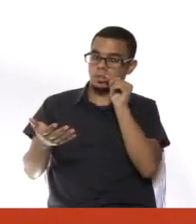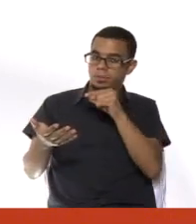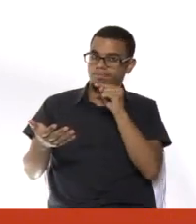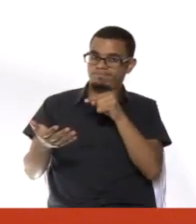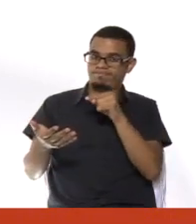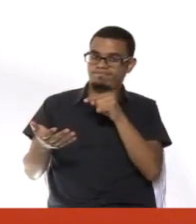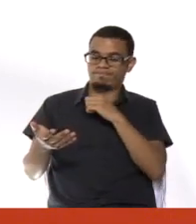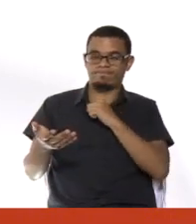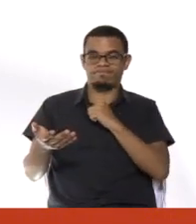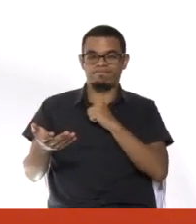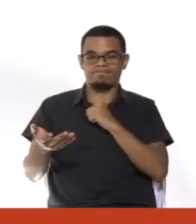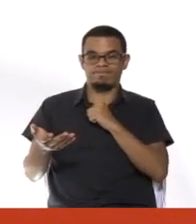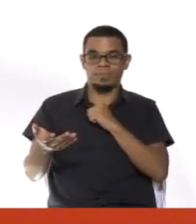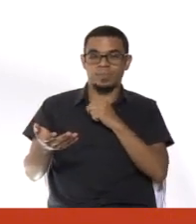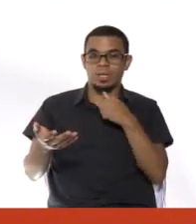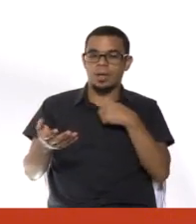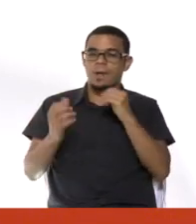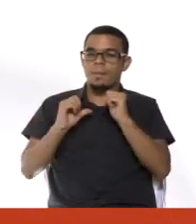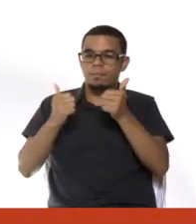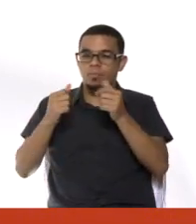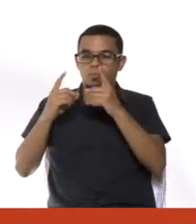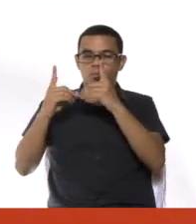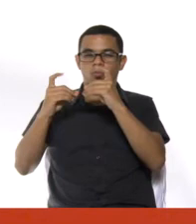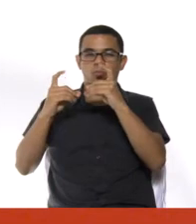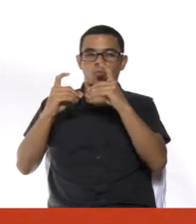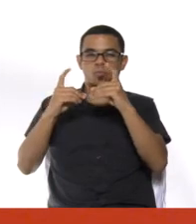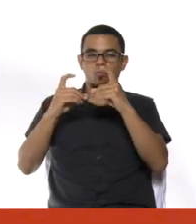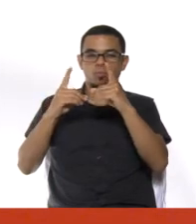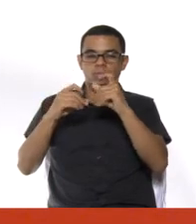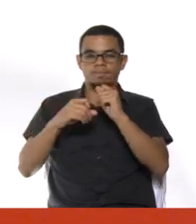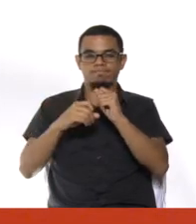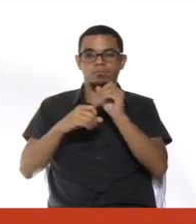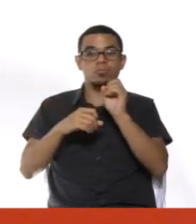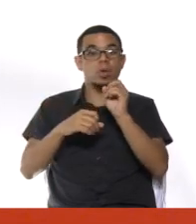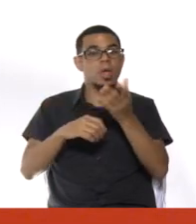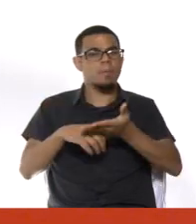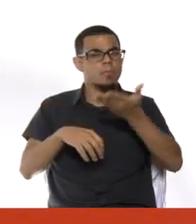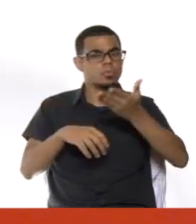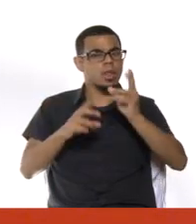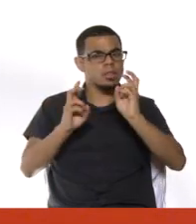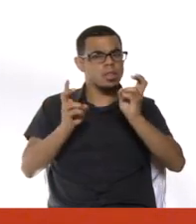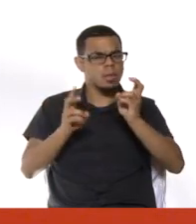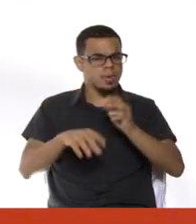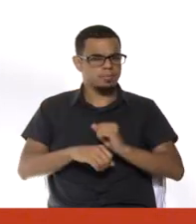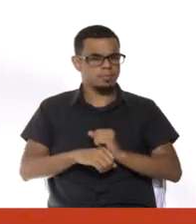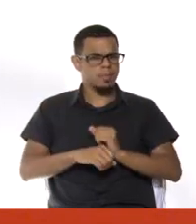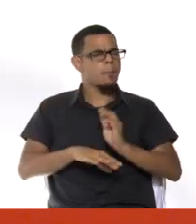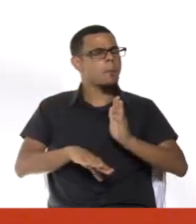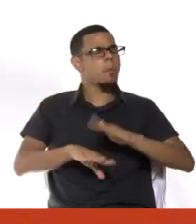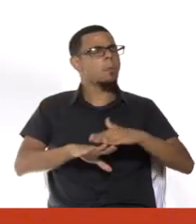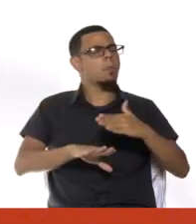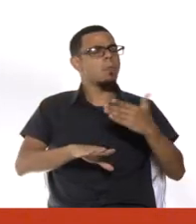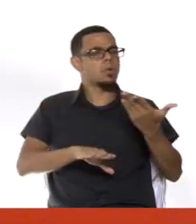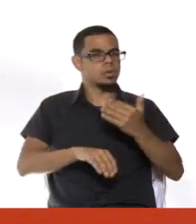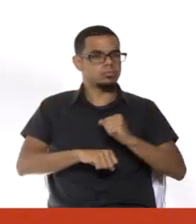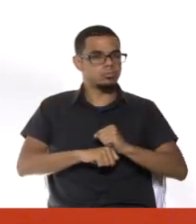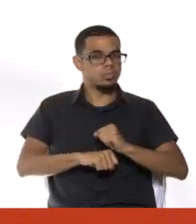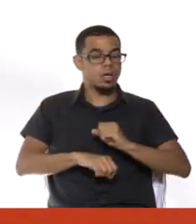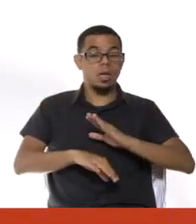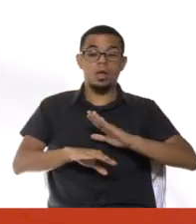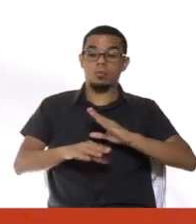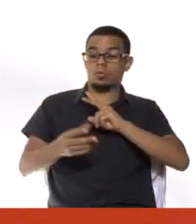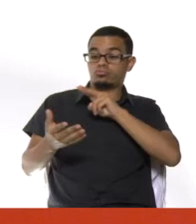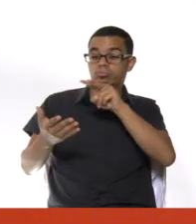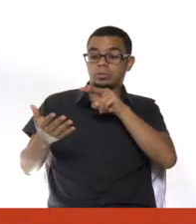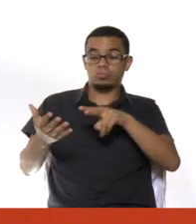Textos informativos a partir de imágenes, ¿verdad? Muy importante este tema. ¿Por qué? Porque debemos saber qué es un